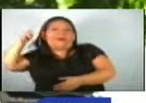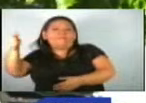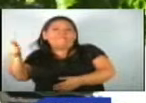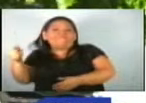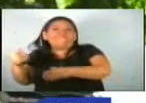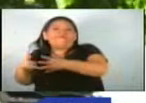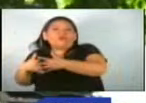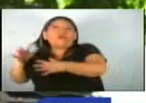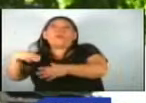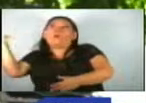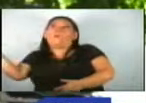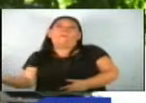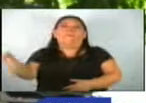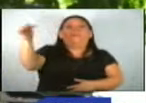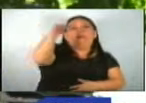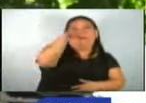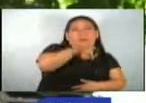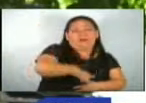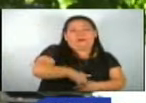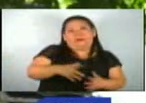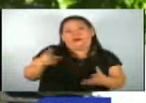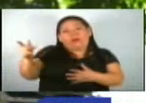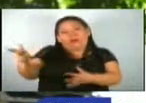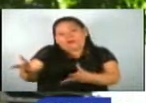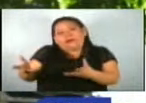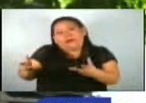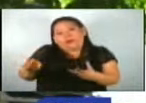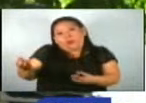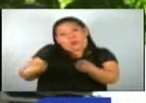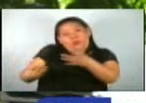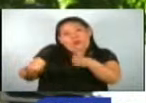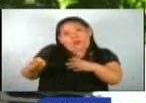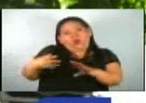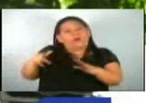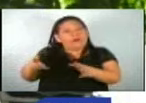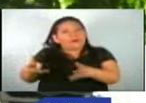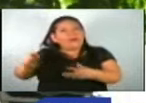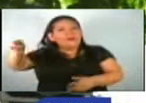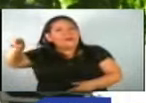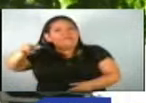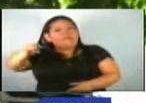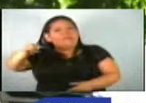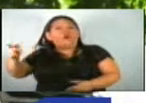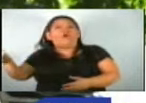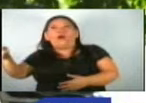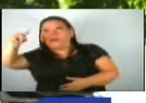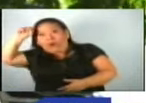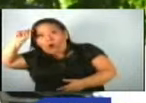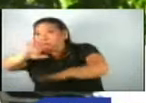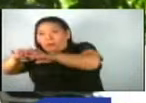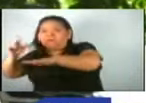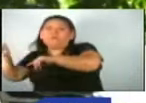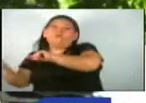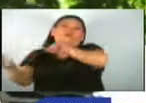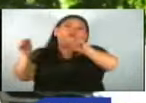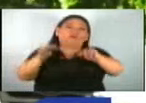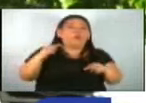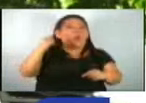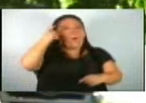para después regresarse. Su intención siempre fue, o por lo menos a nosotros nos dijo de que su intención era volver. Era una persona bastante